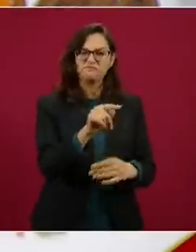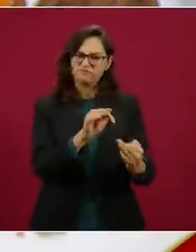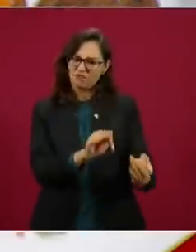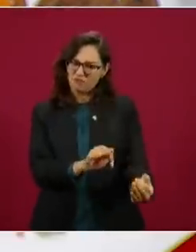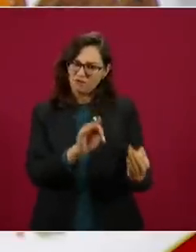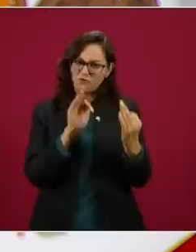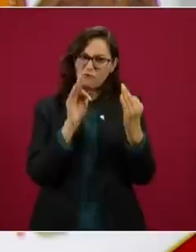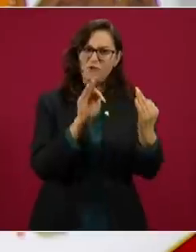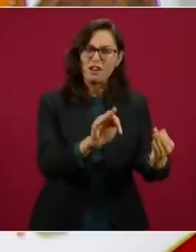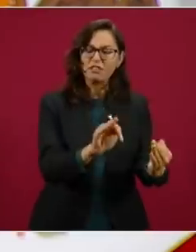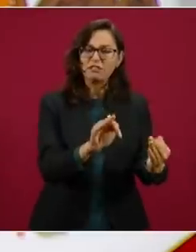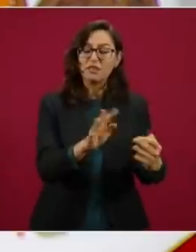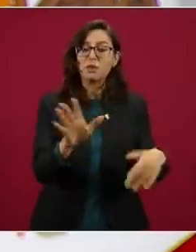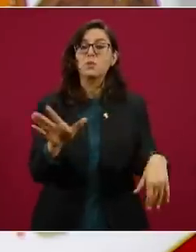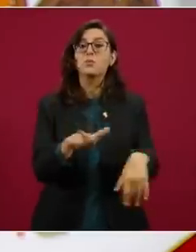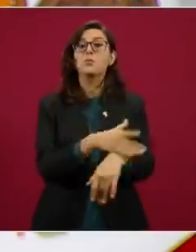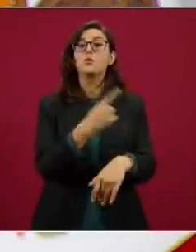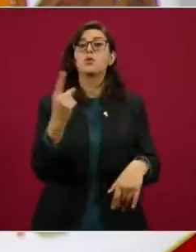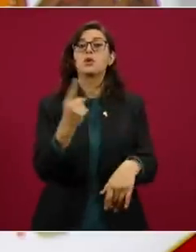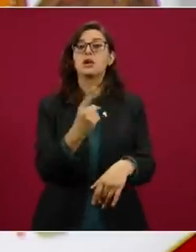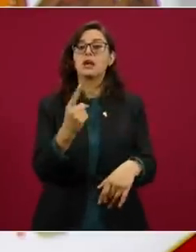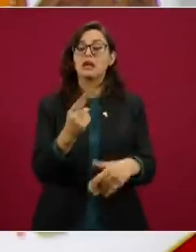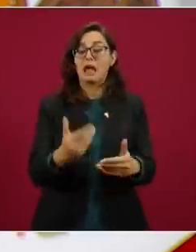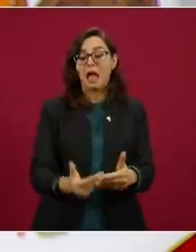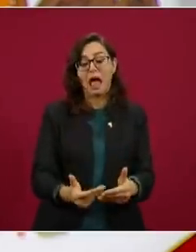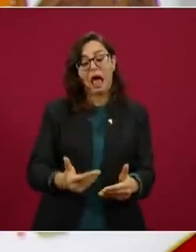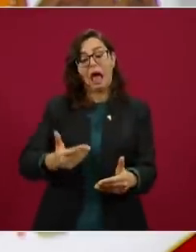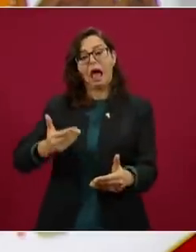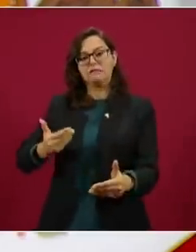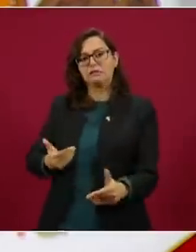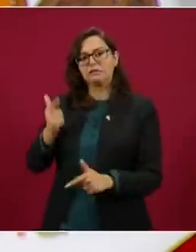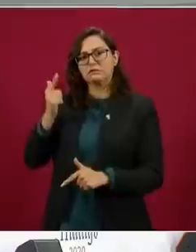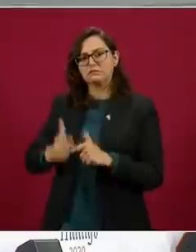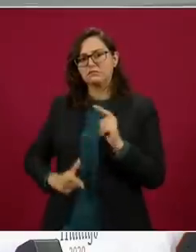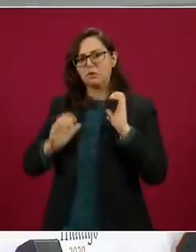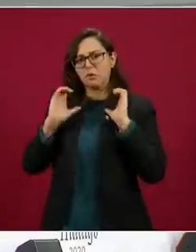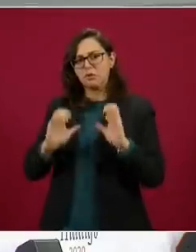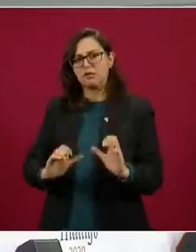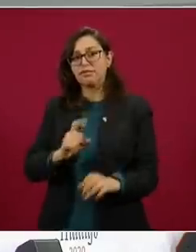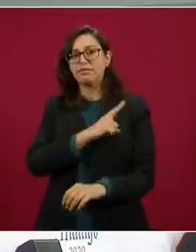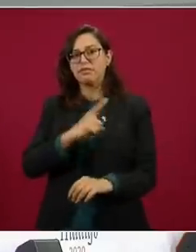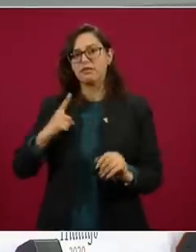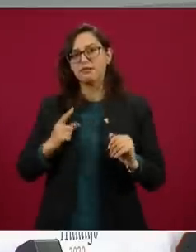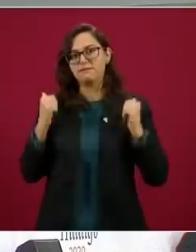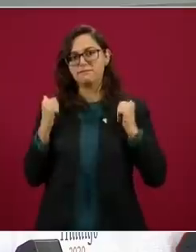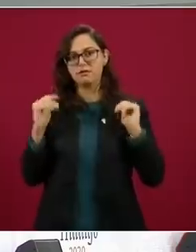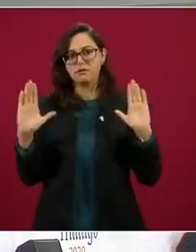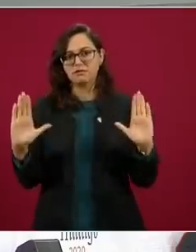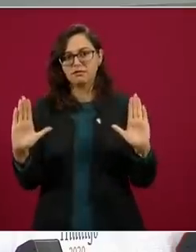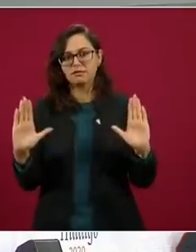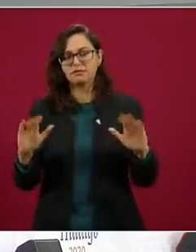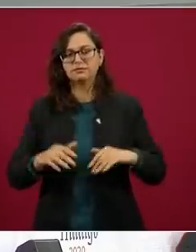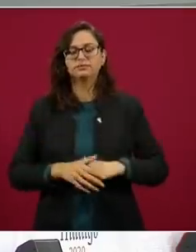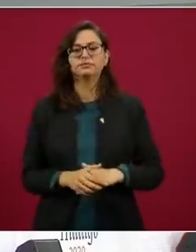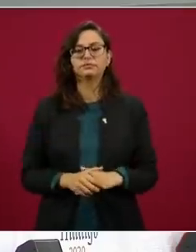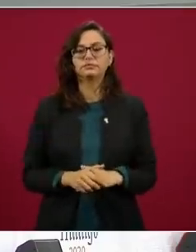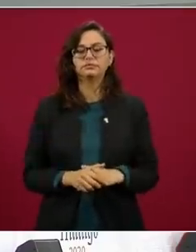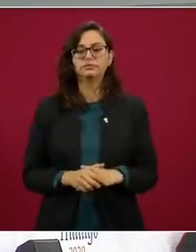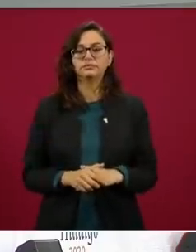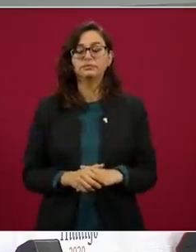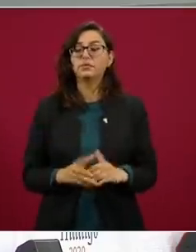la prevención debería ser la primera es decir premiamos su